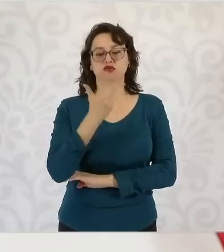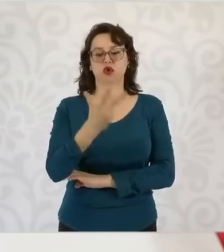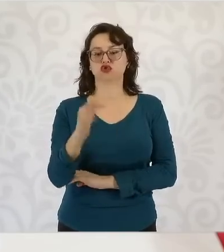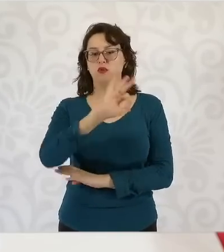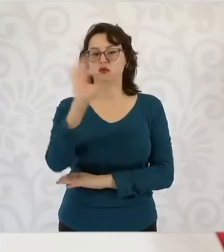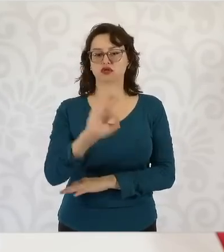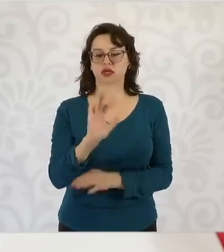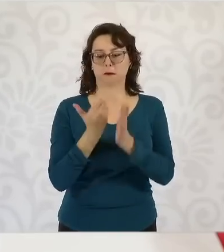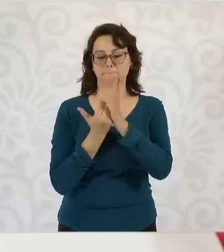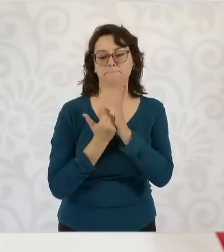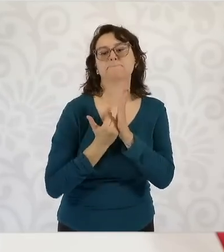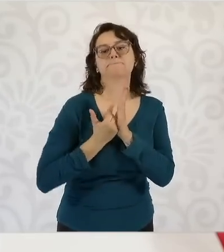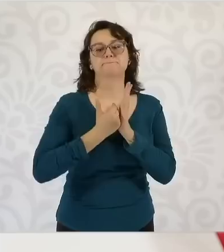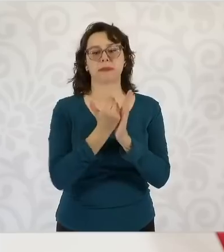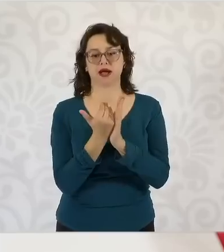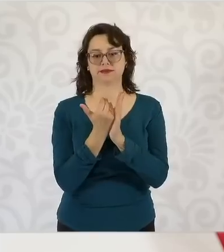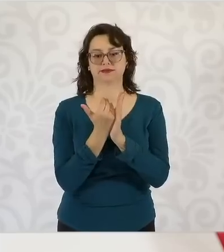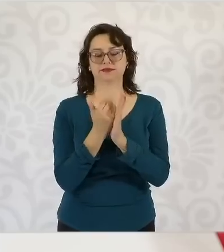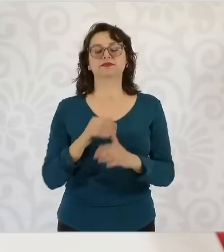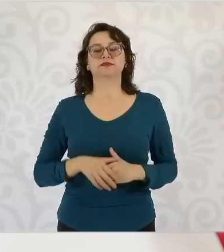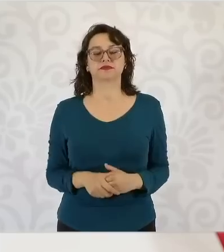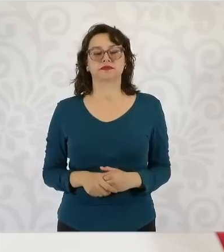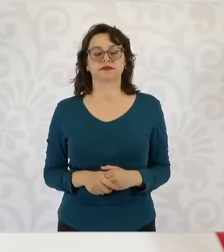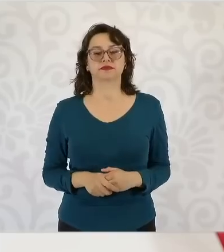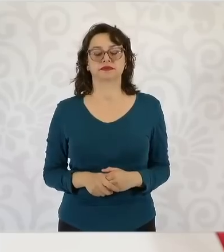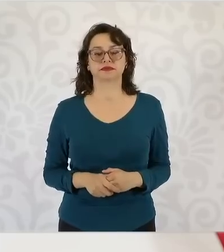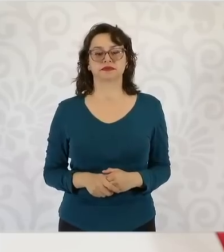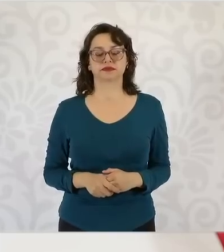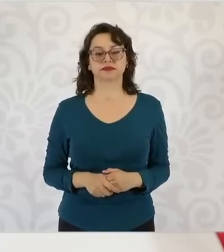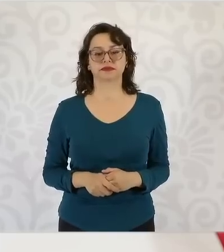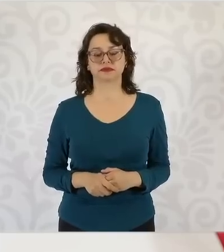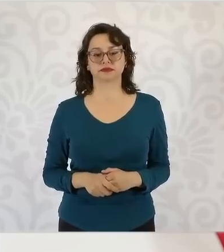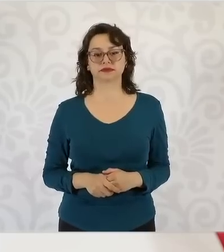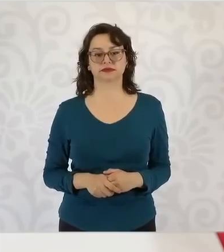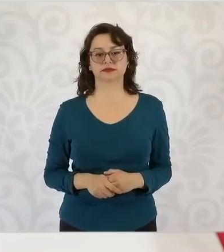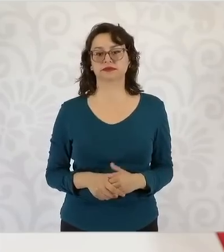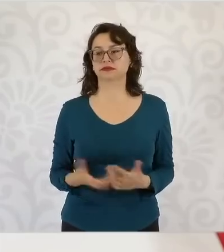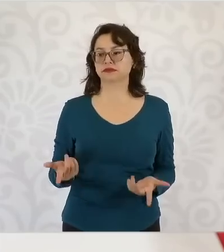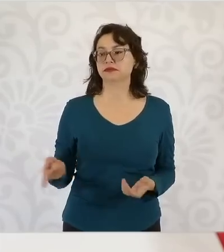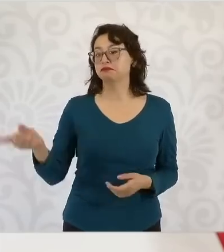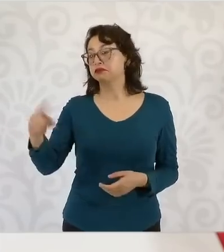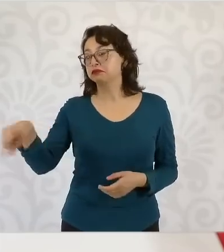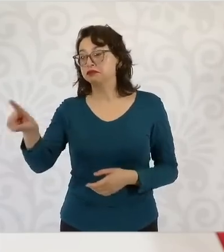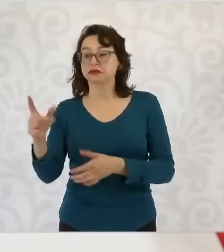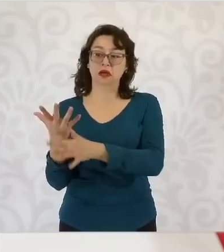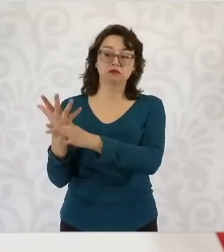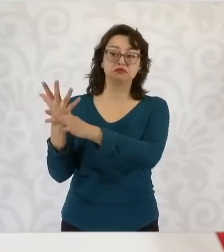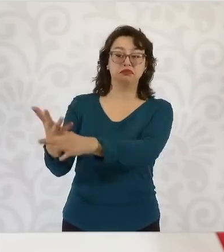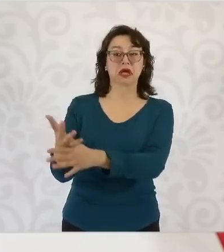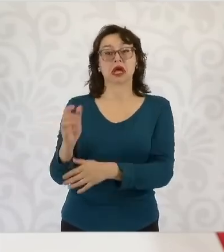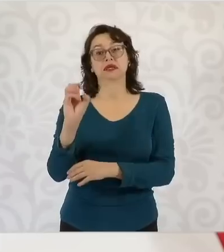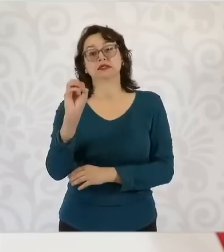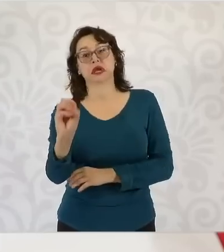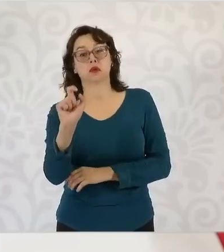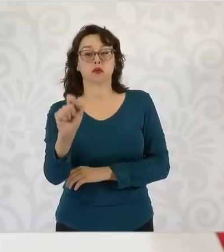su comparación interanual. El estimado por parte de los analistas era de 0.4, entonces